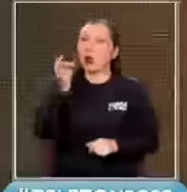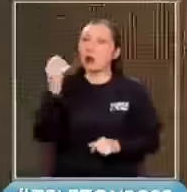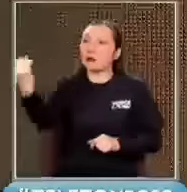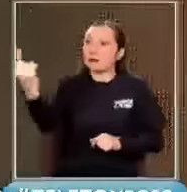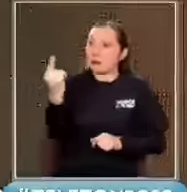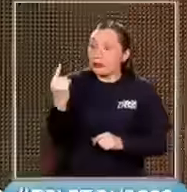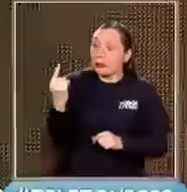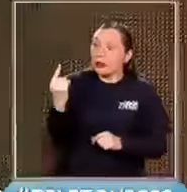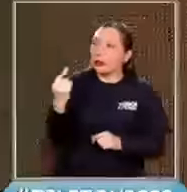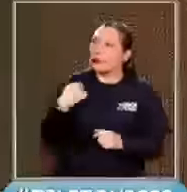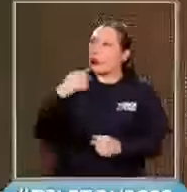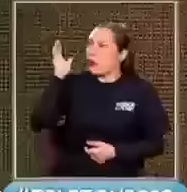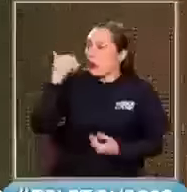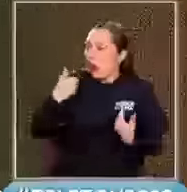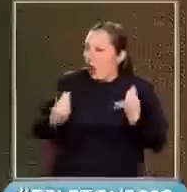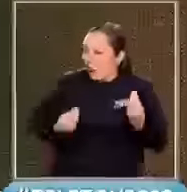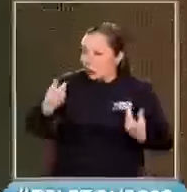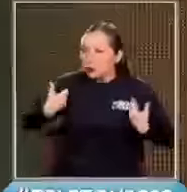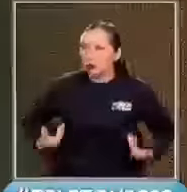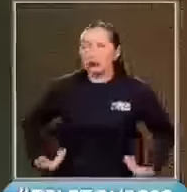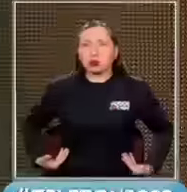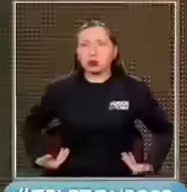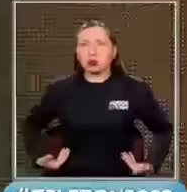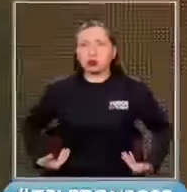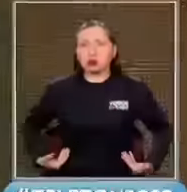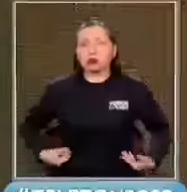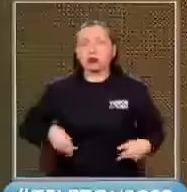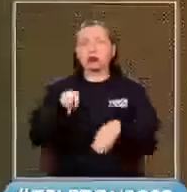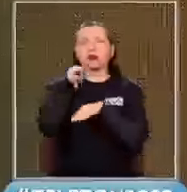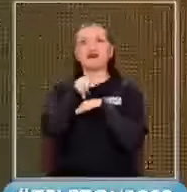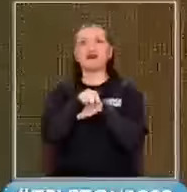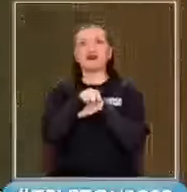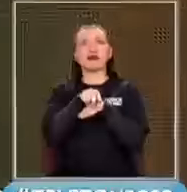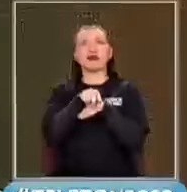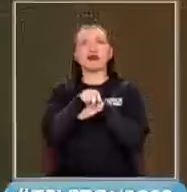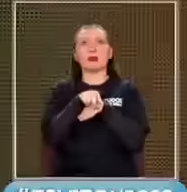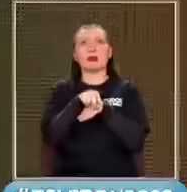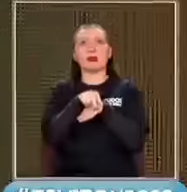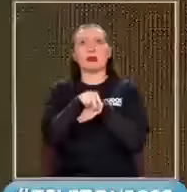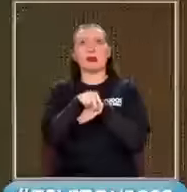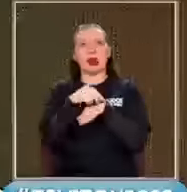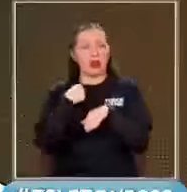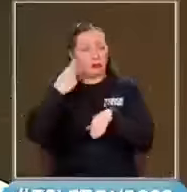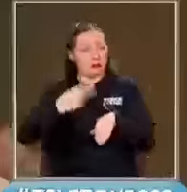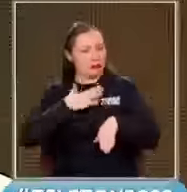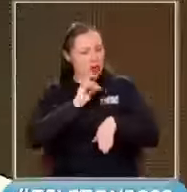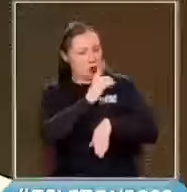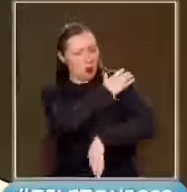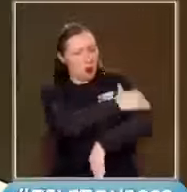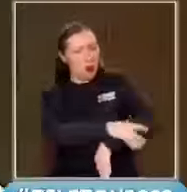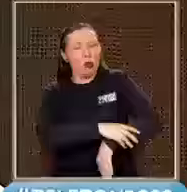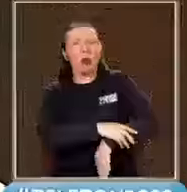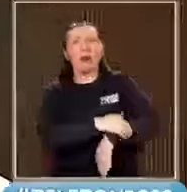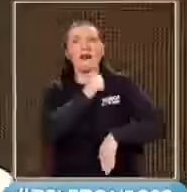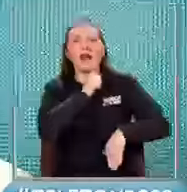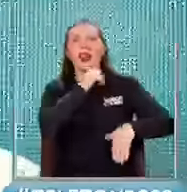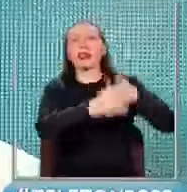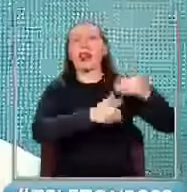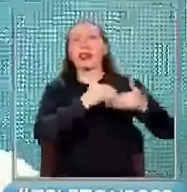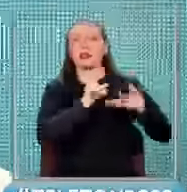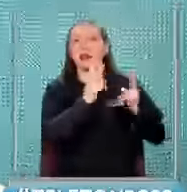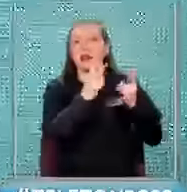ver, no entiendo qué me pasó porque estoy aquí acostado y me pusieron un brazo que no es el mío mientras el mío se está mejorando.